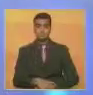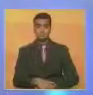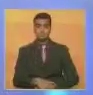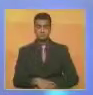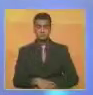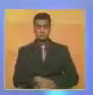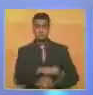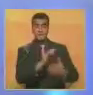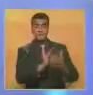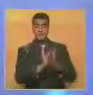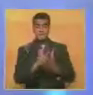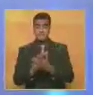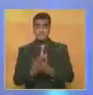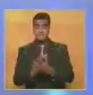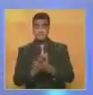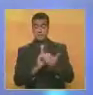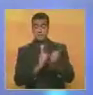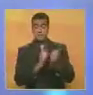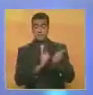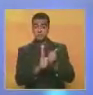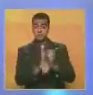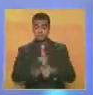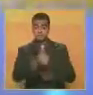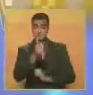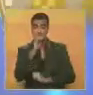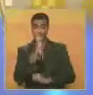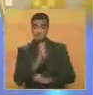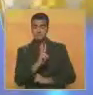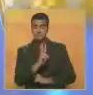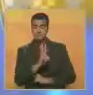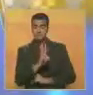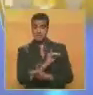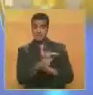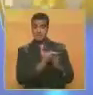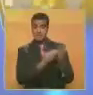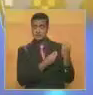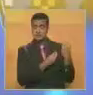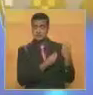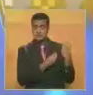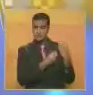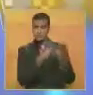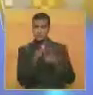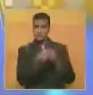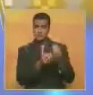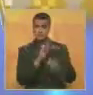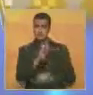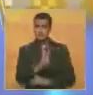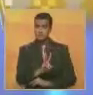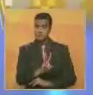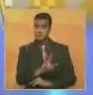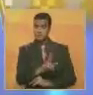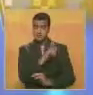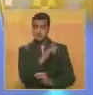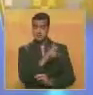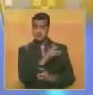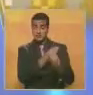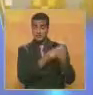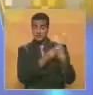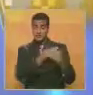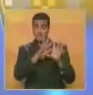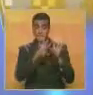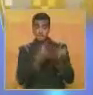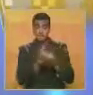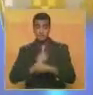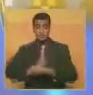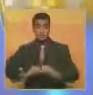Mira amigos en materia deportiva más adelante veremos que ya se conformó el comité de operaciones de Venezuela para el tercer clásico Mundial de